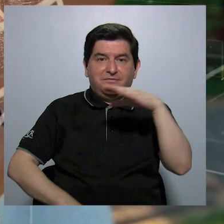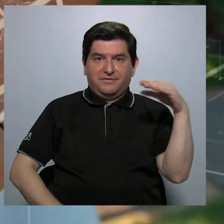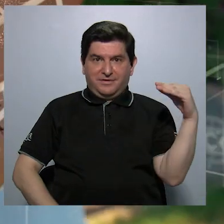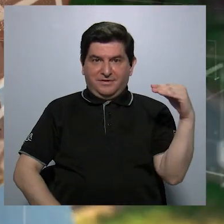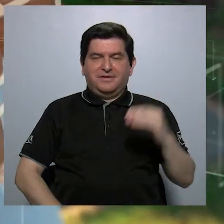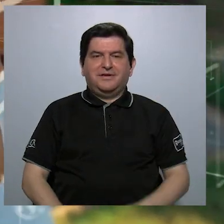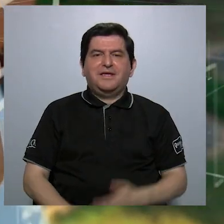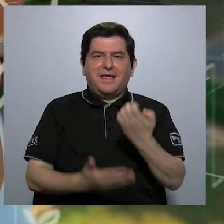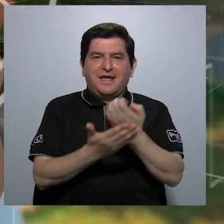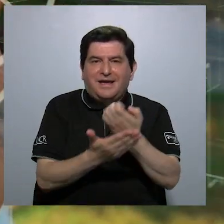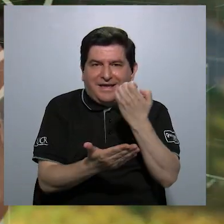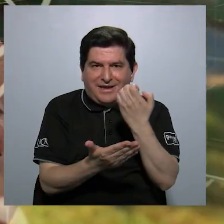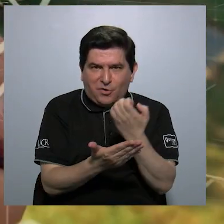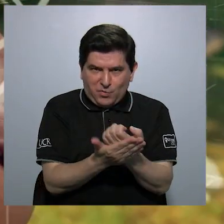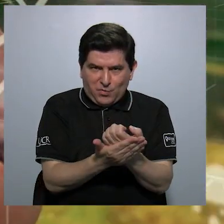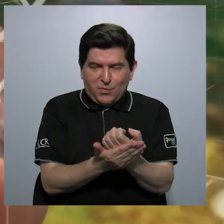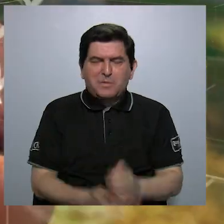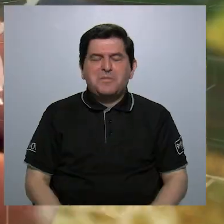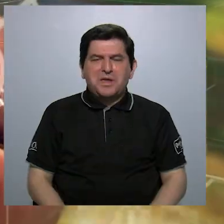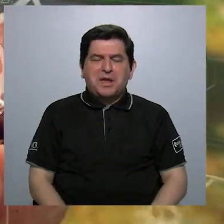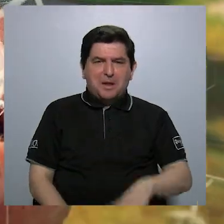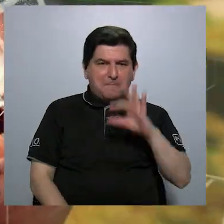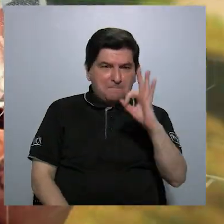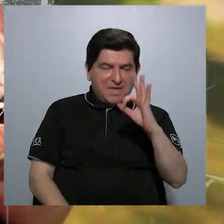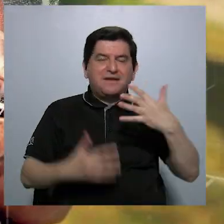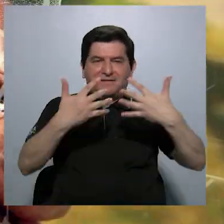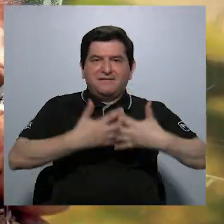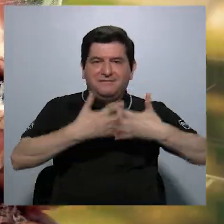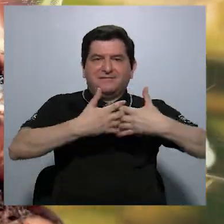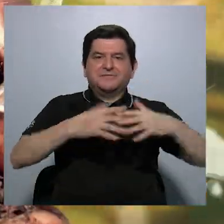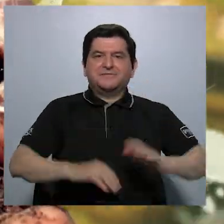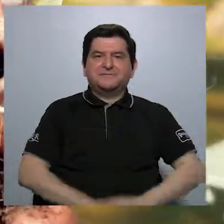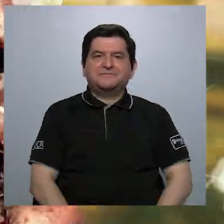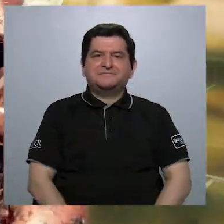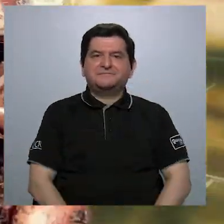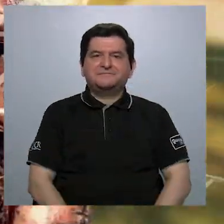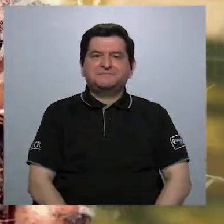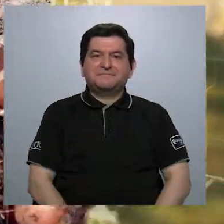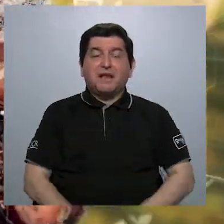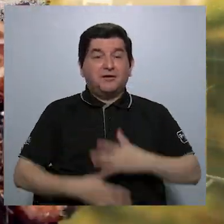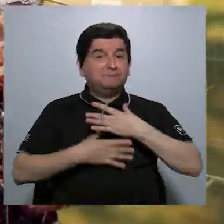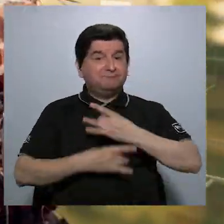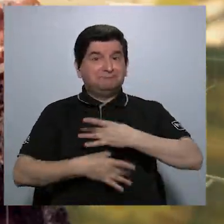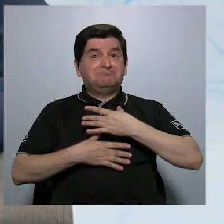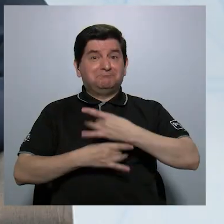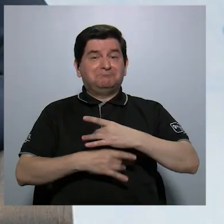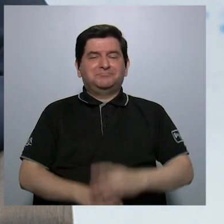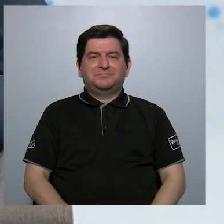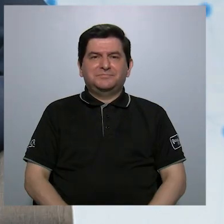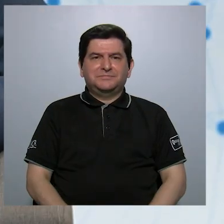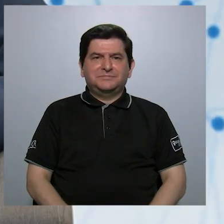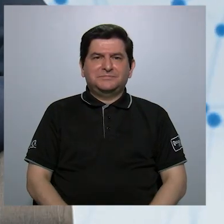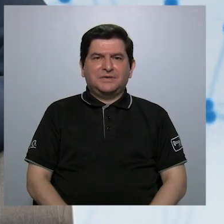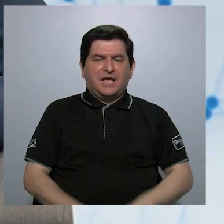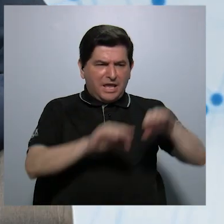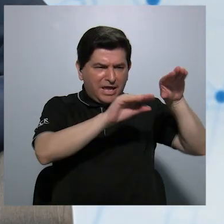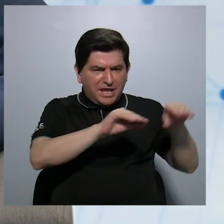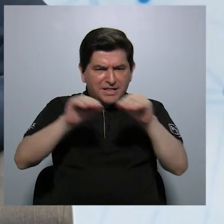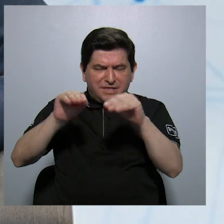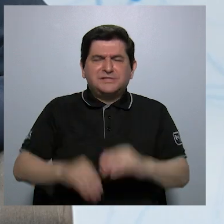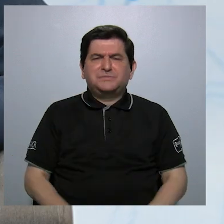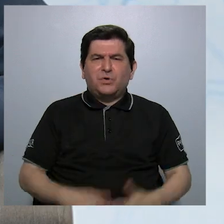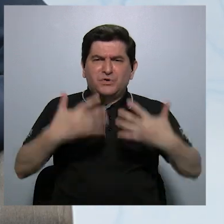que sean económicamente agradables para la industria. Interesante. El transporte,